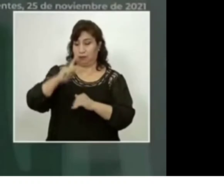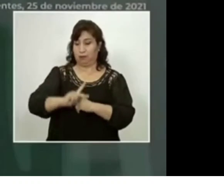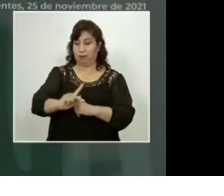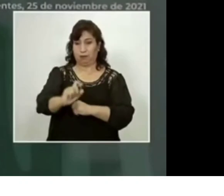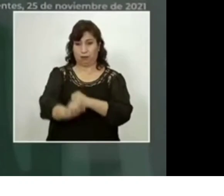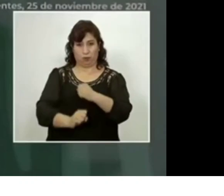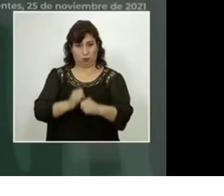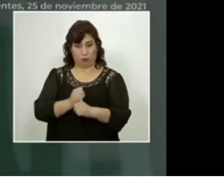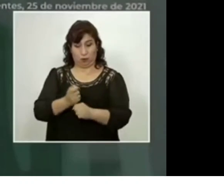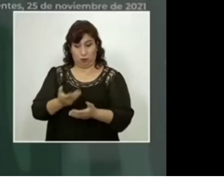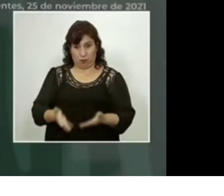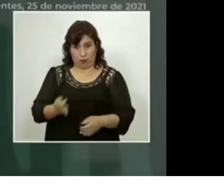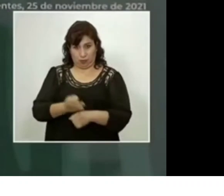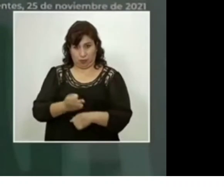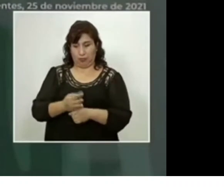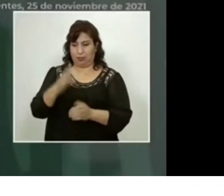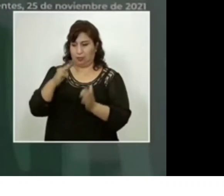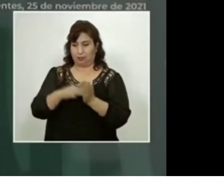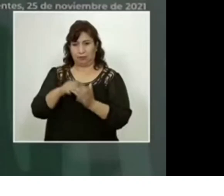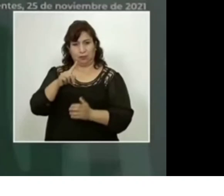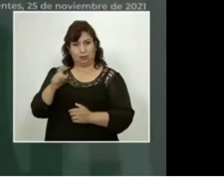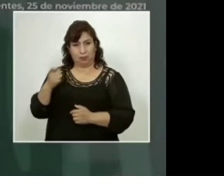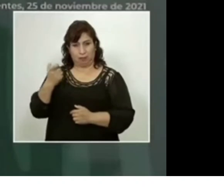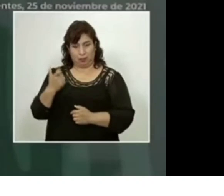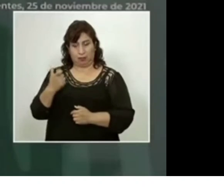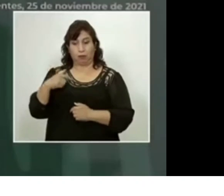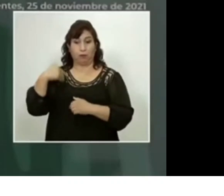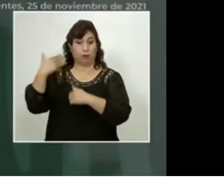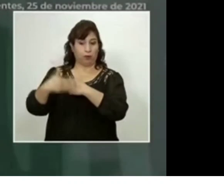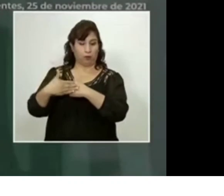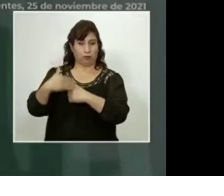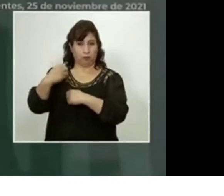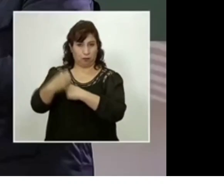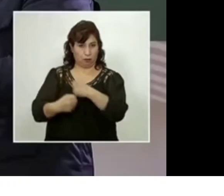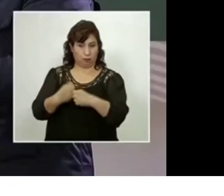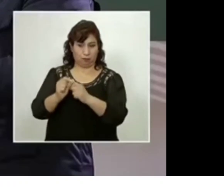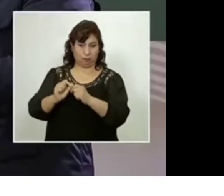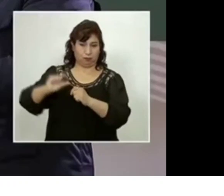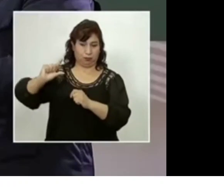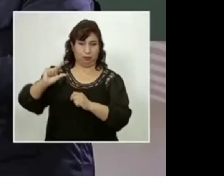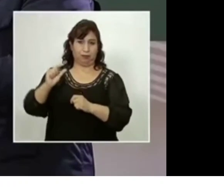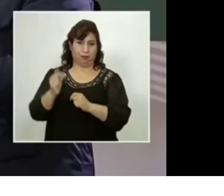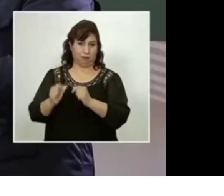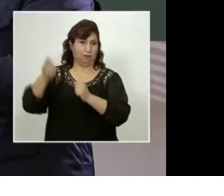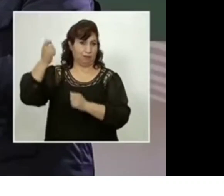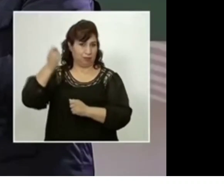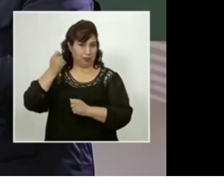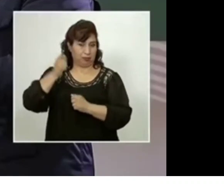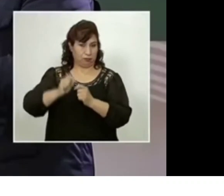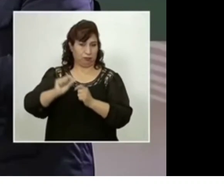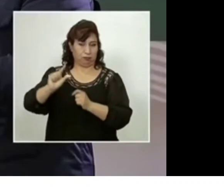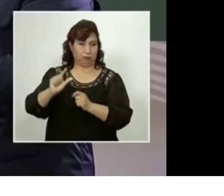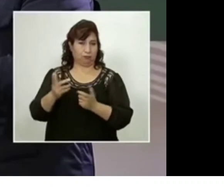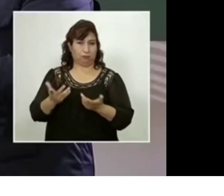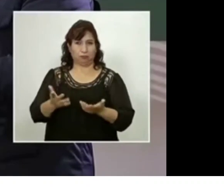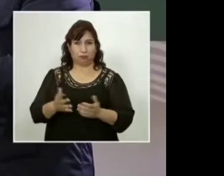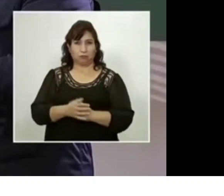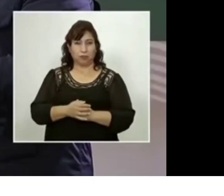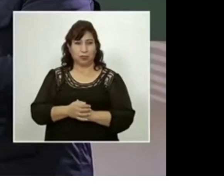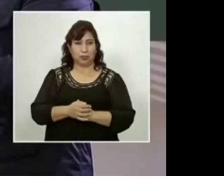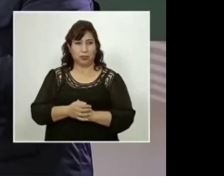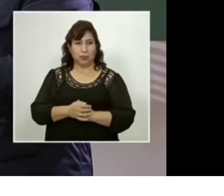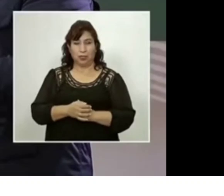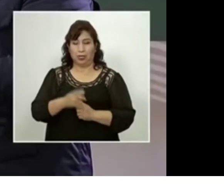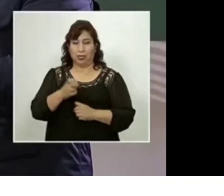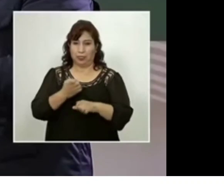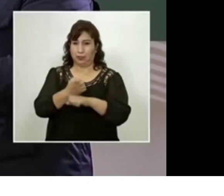Ahorita reciben 3.100 pesos y el próximo año tendrán un incremento en la pensión. En suma, en el estado de